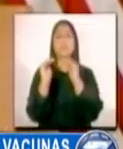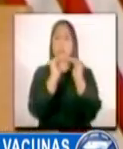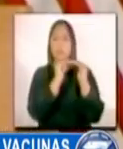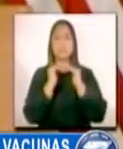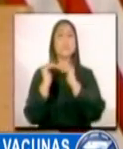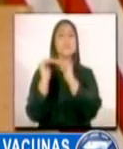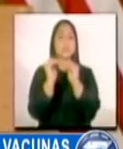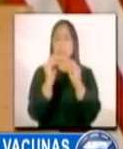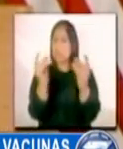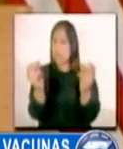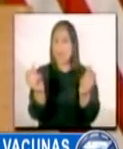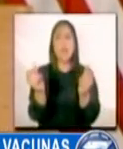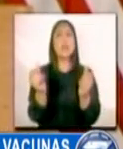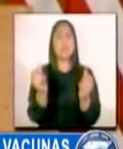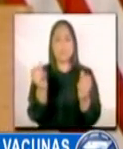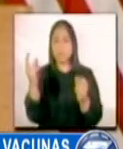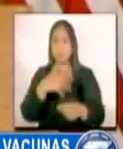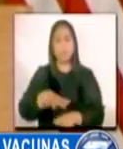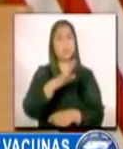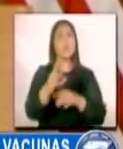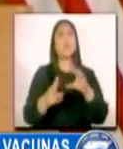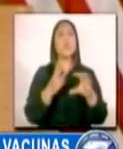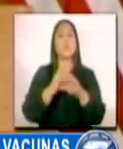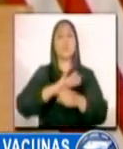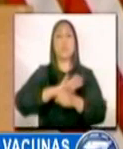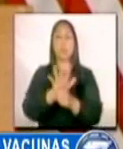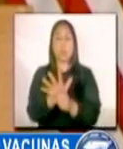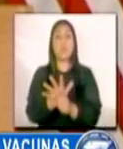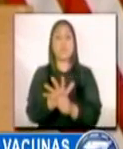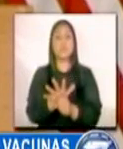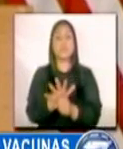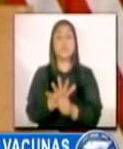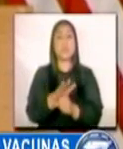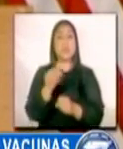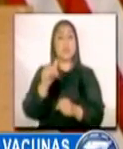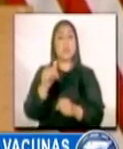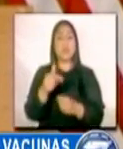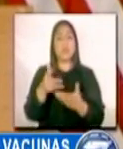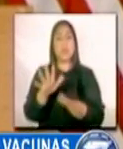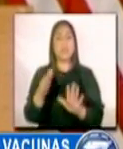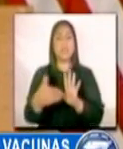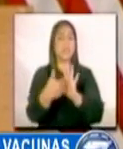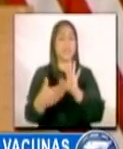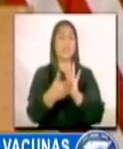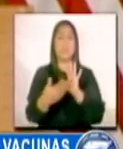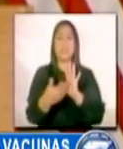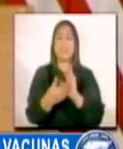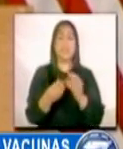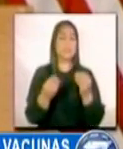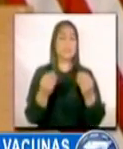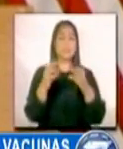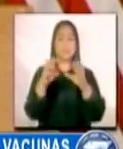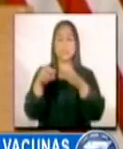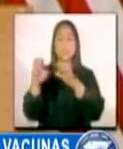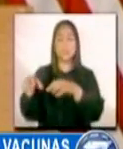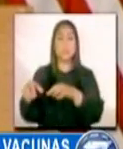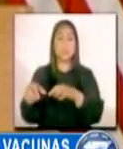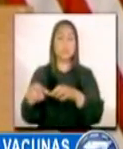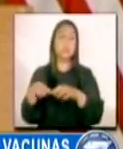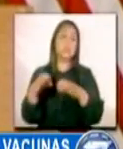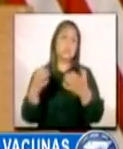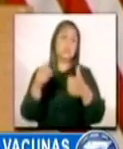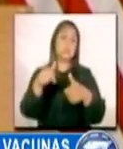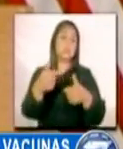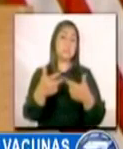y rápidamente en todo el mundo. El COVID-19 está afectando a demasiadas personas y